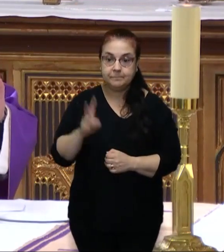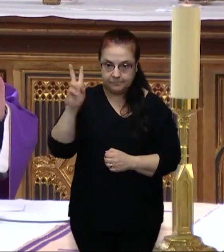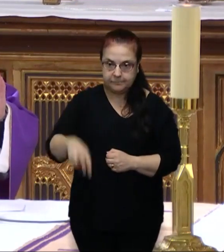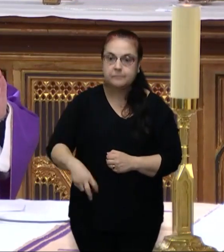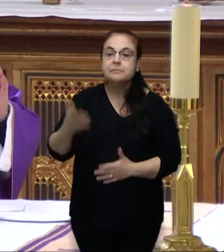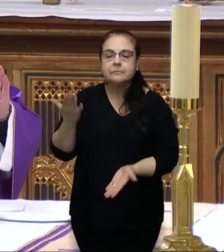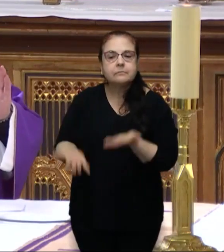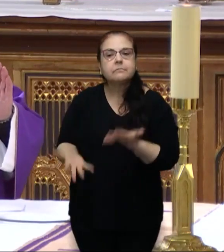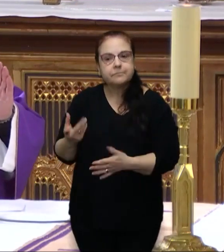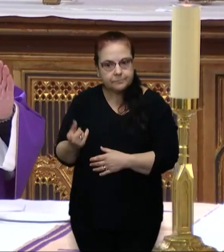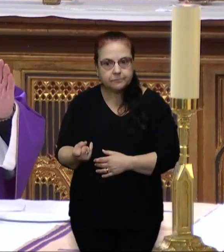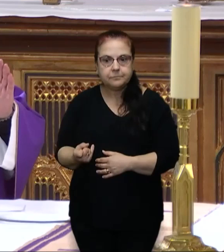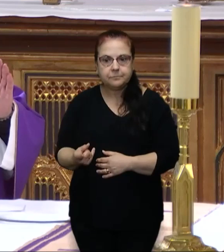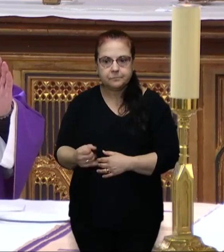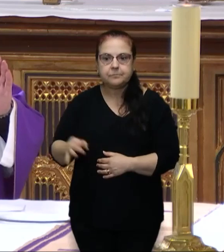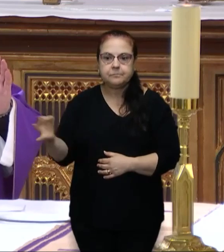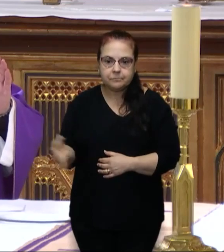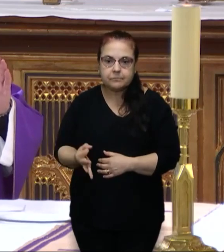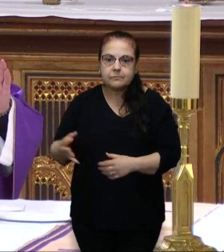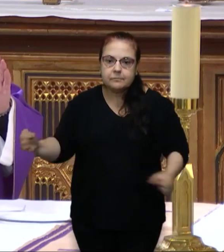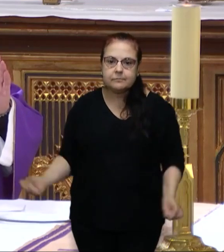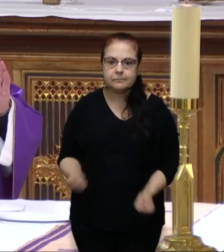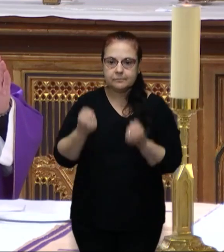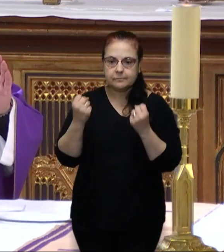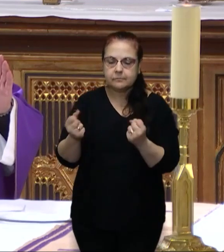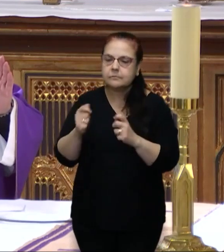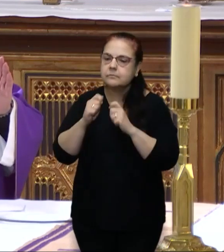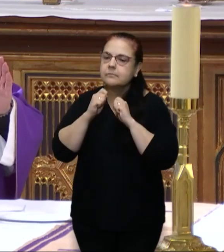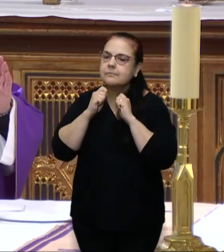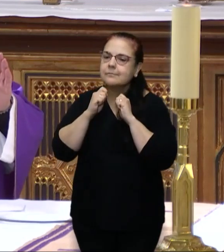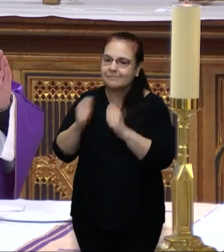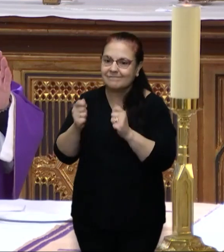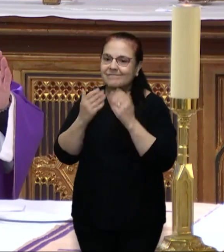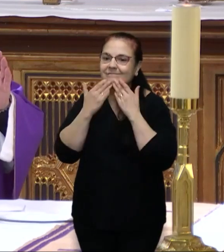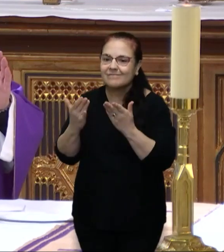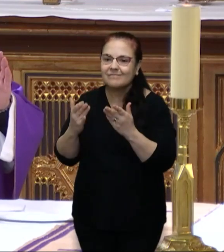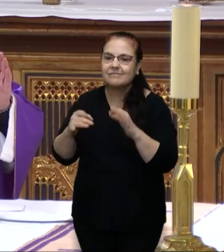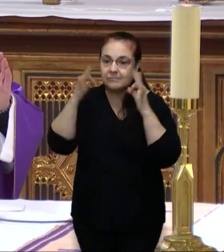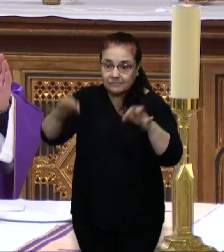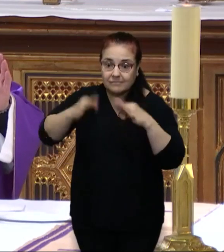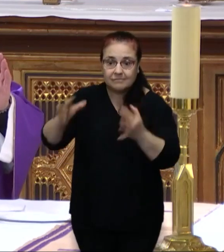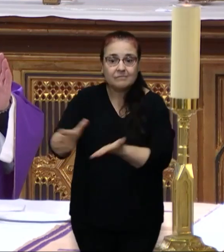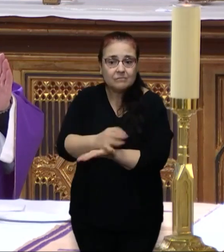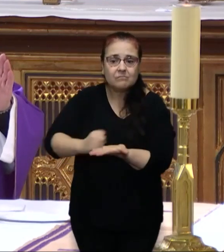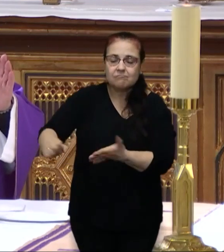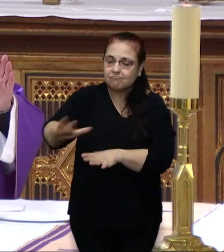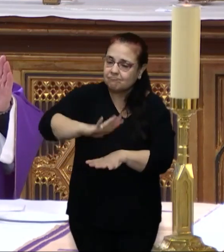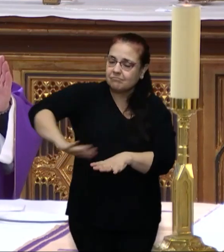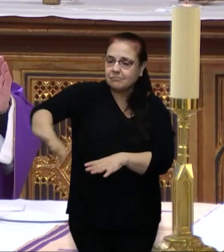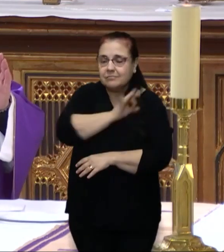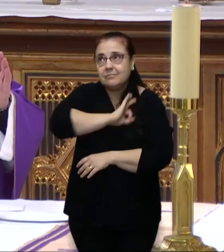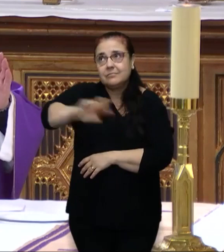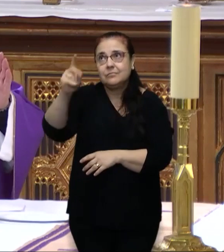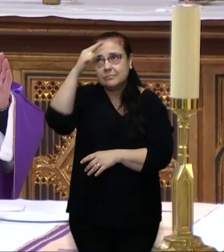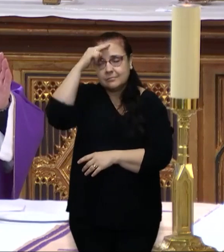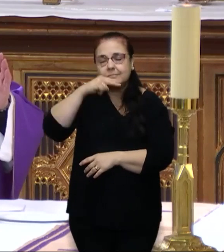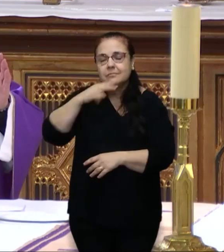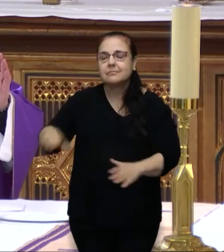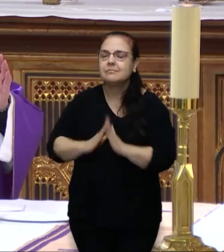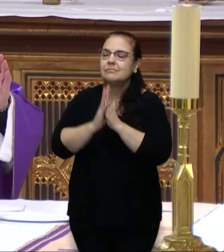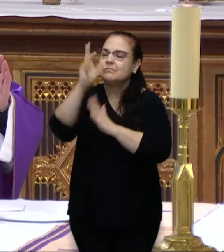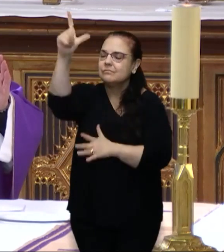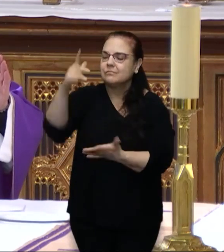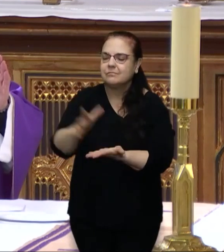En verdad es justo y necesario, es nuestro deber y salvación, darte gracias siempre y en todo lugar, Señor,